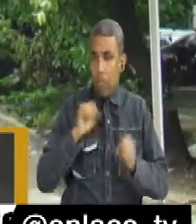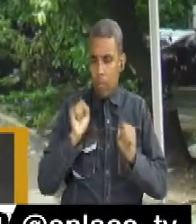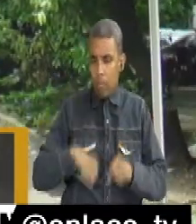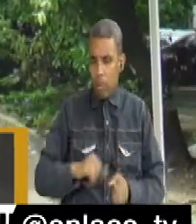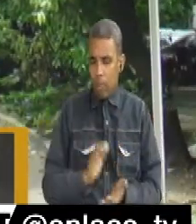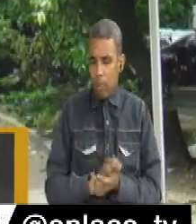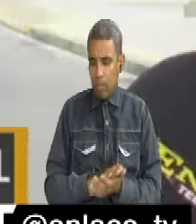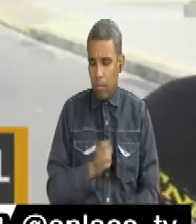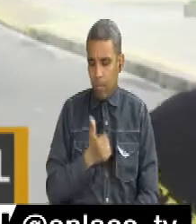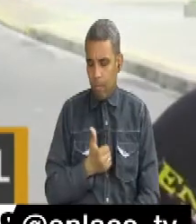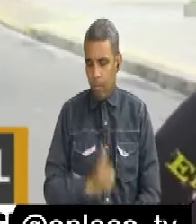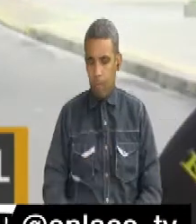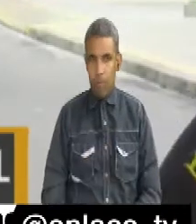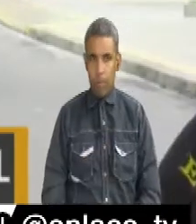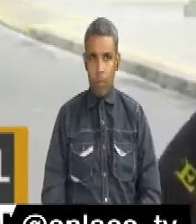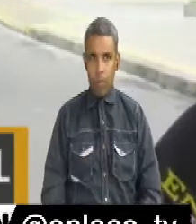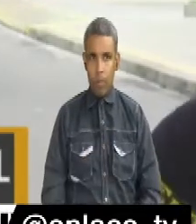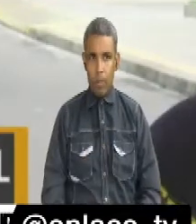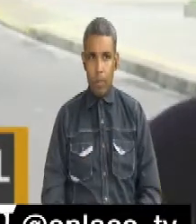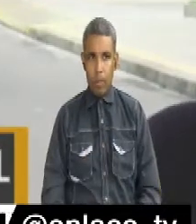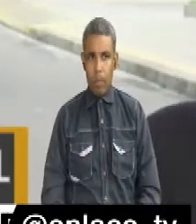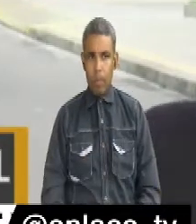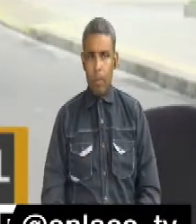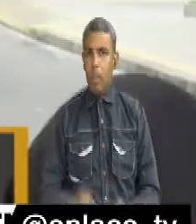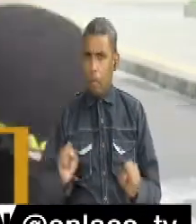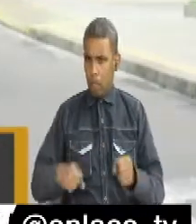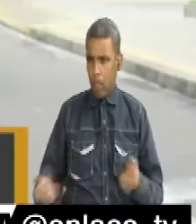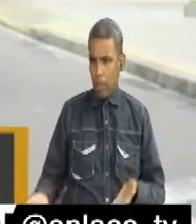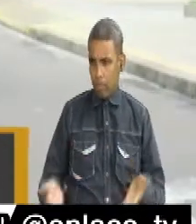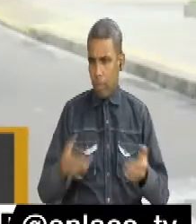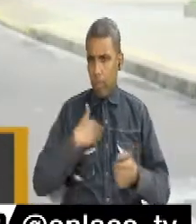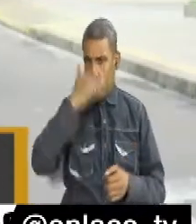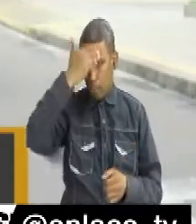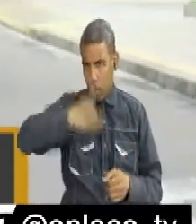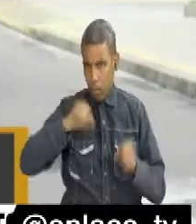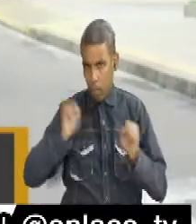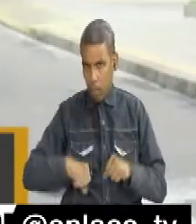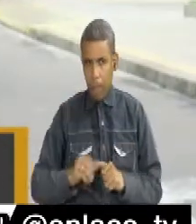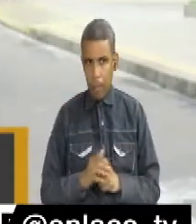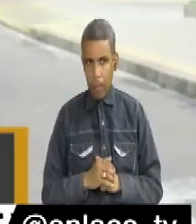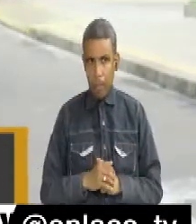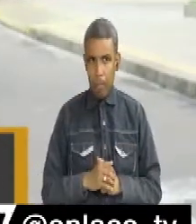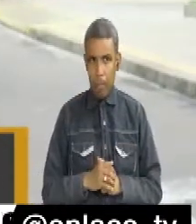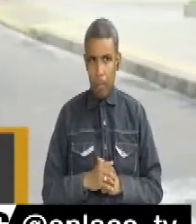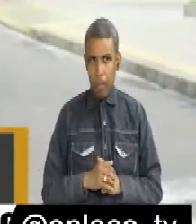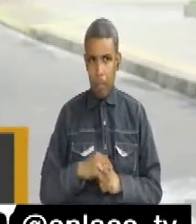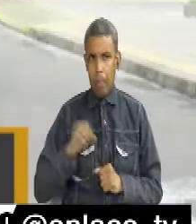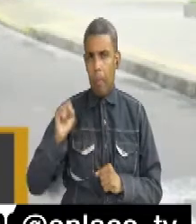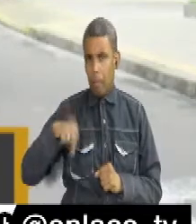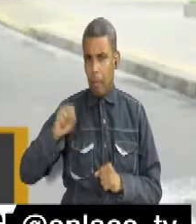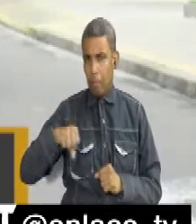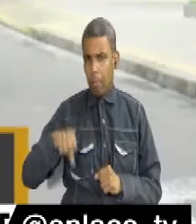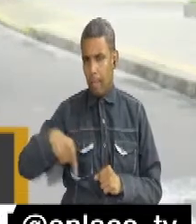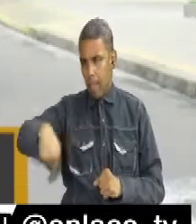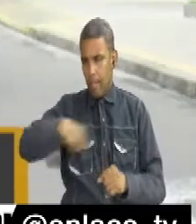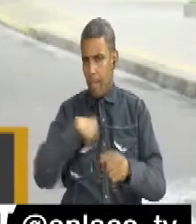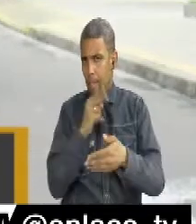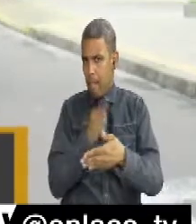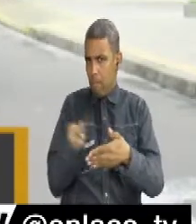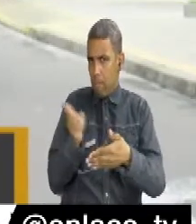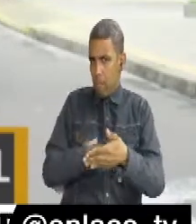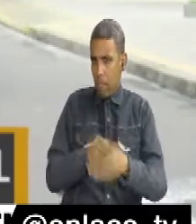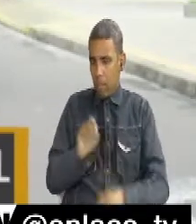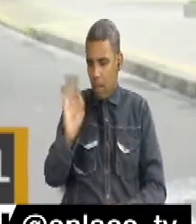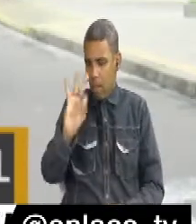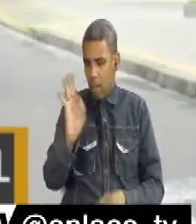está prohibido. ¿Esta vía sí está habilitada para ese tipo de transporte? Sí, sí, sí, no hay ninguna restricción para el vehículo. Yo creo que